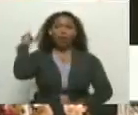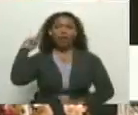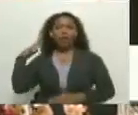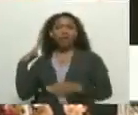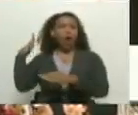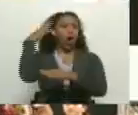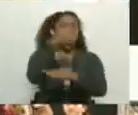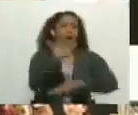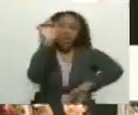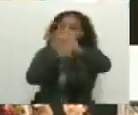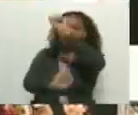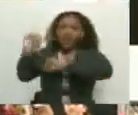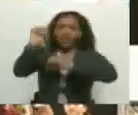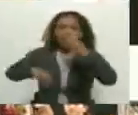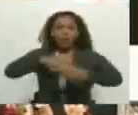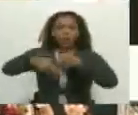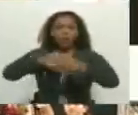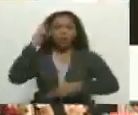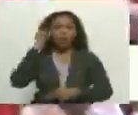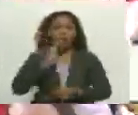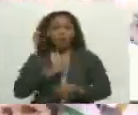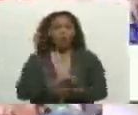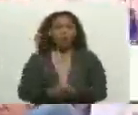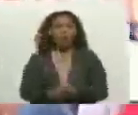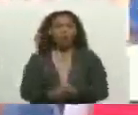a defender la revolución bolivariana.